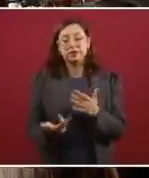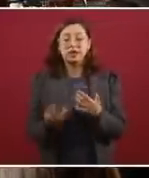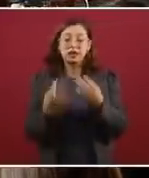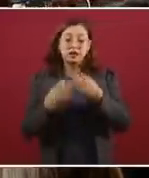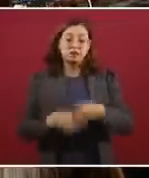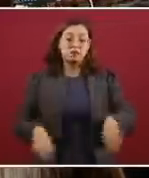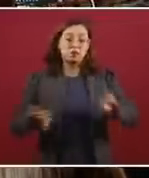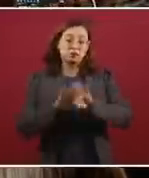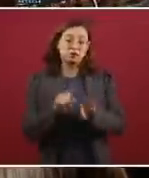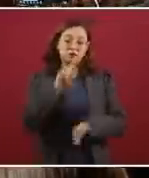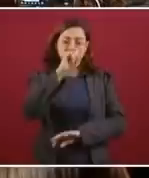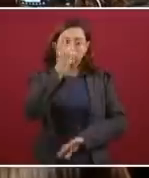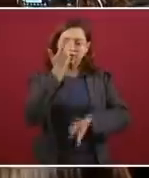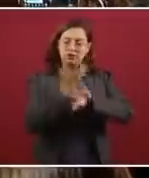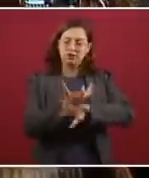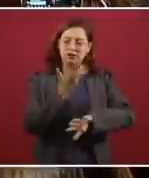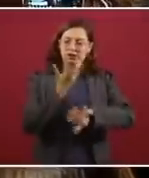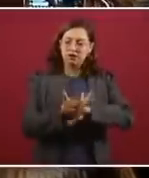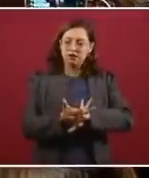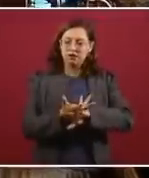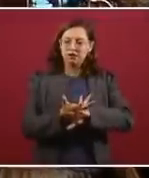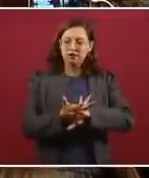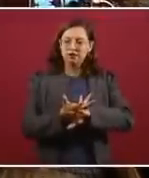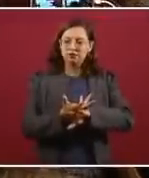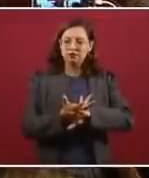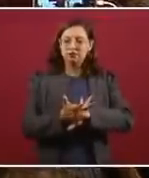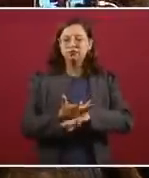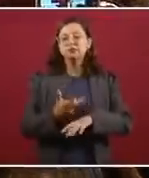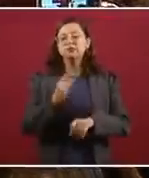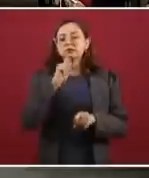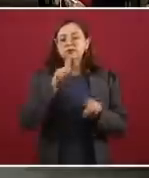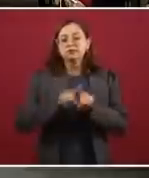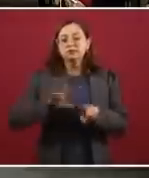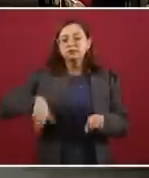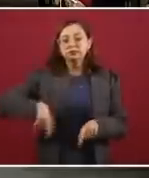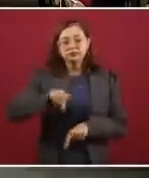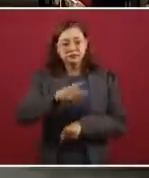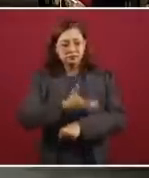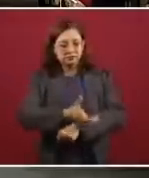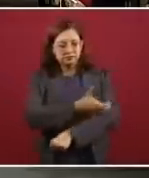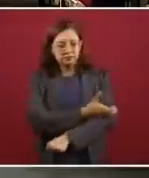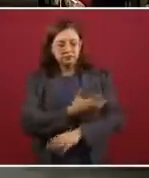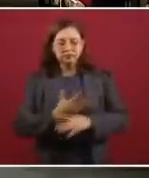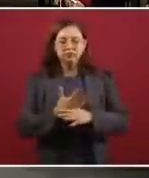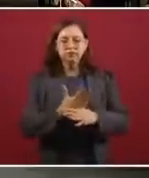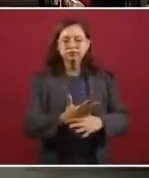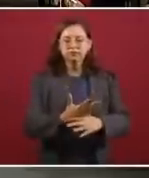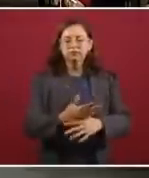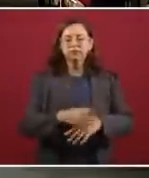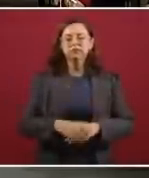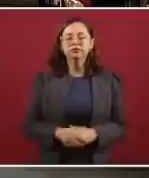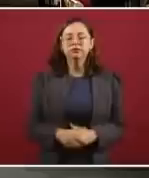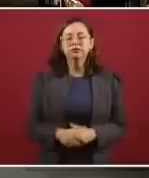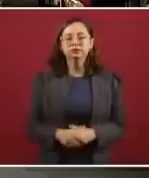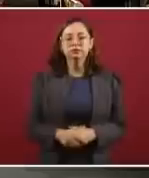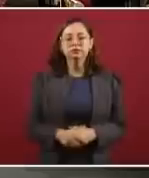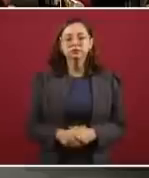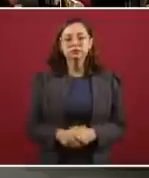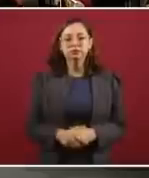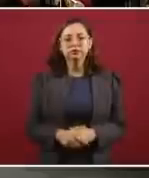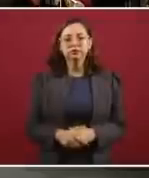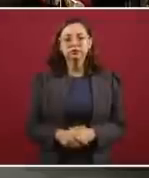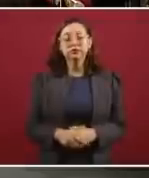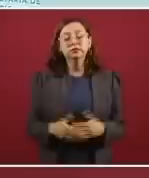norteamericanas, hago referencia a la pregunta que hacía el compañero, CBP en particular, que fue muy fuera de